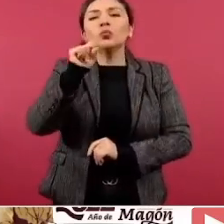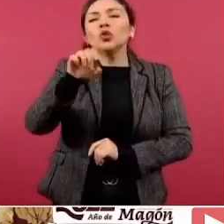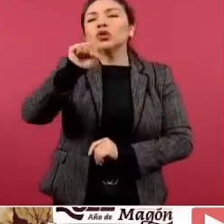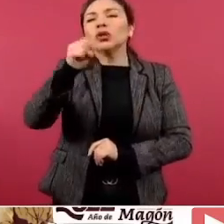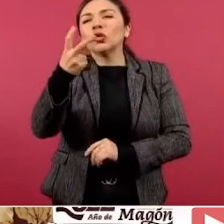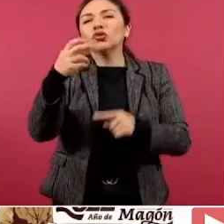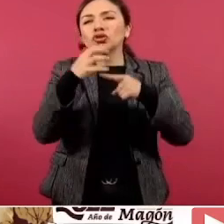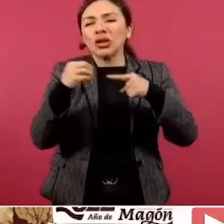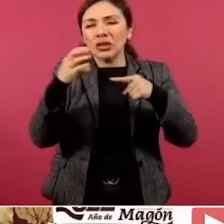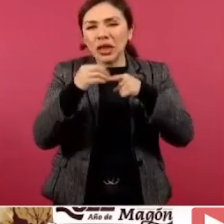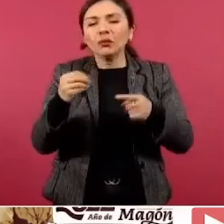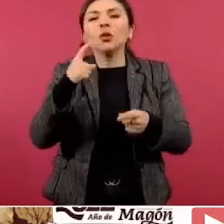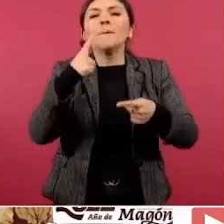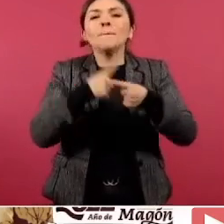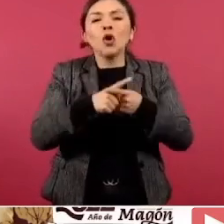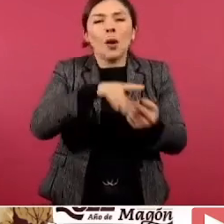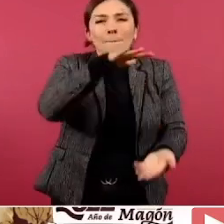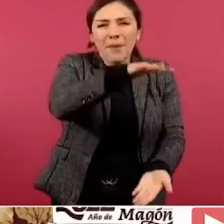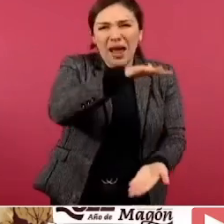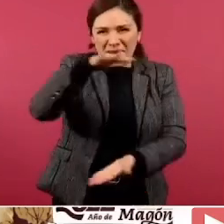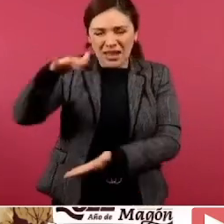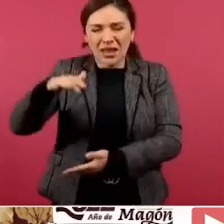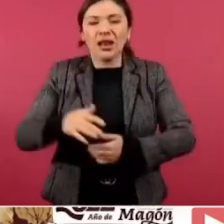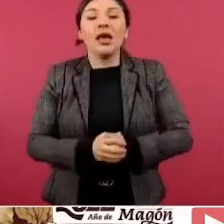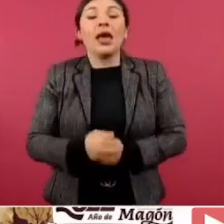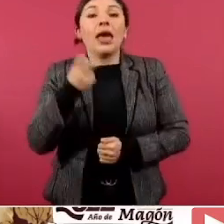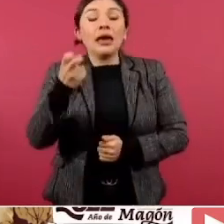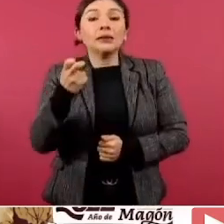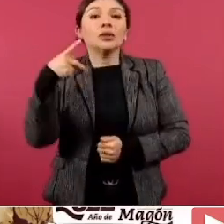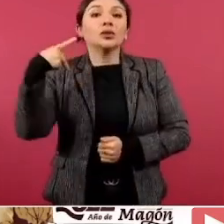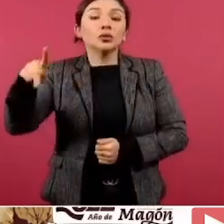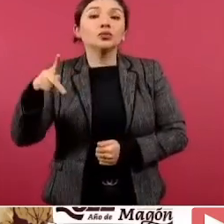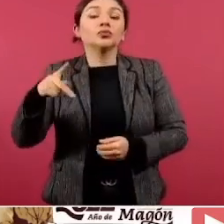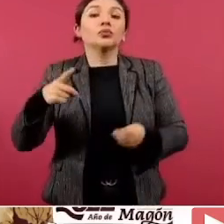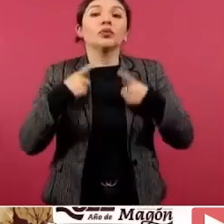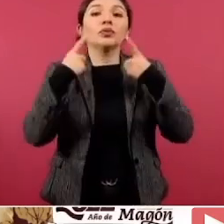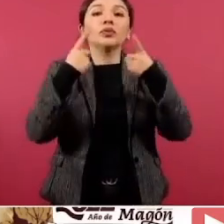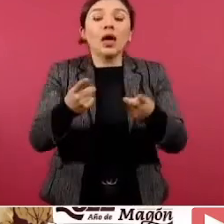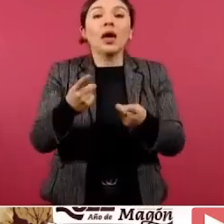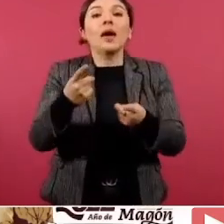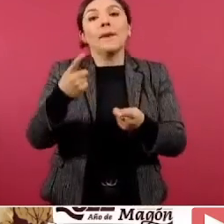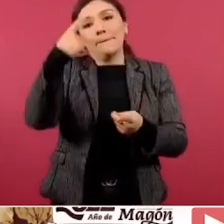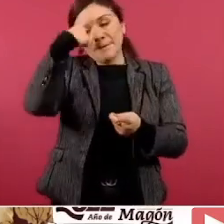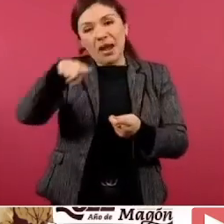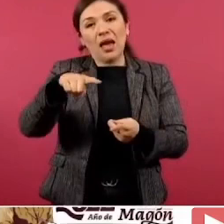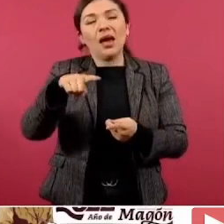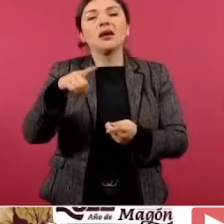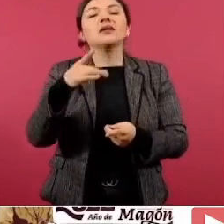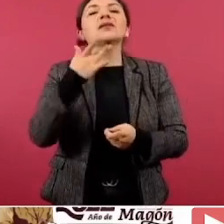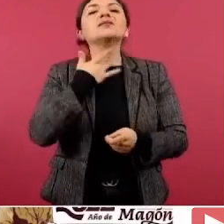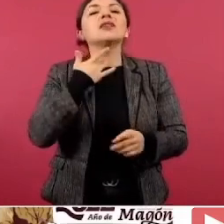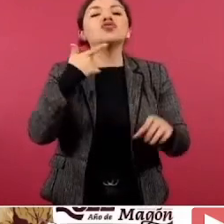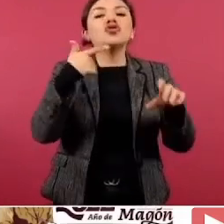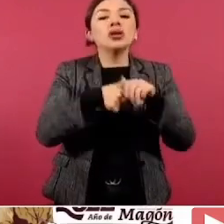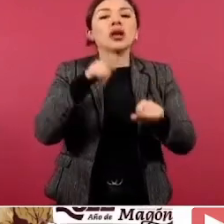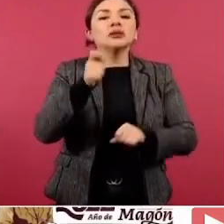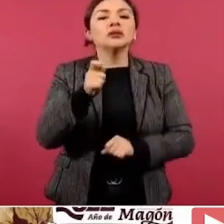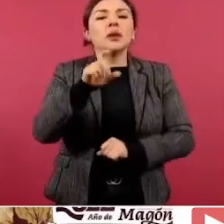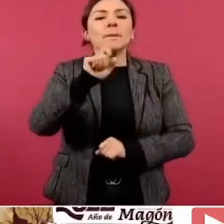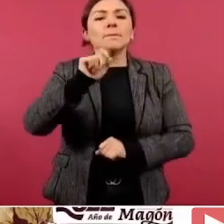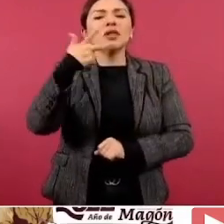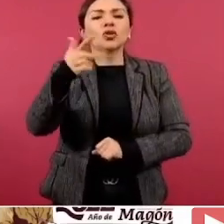$66.62 por barril y, por lo tanto, el incentivo fiscal para la regular será de